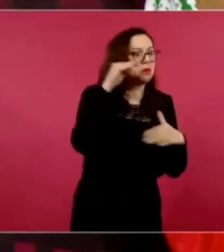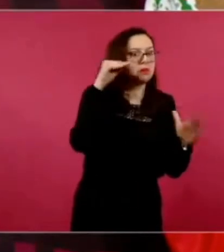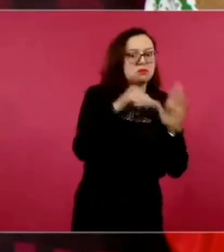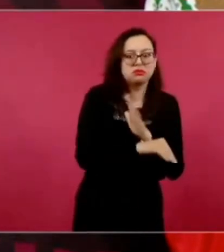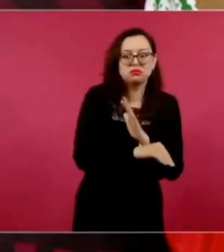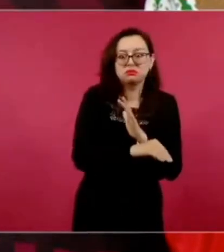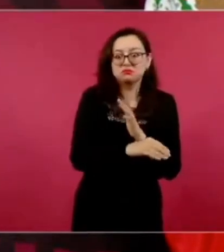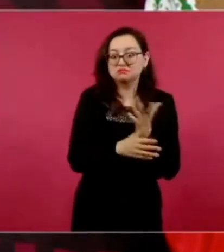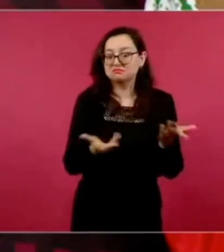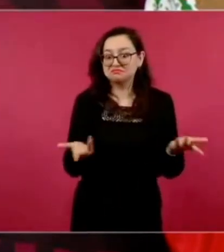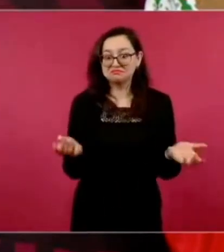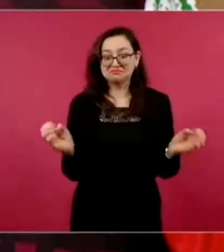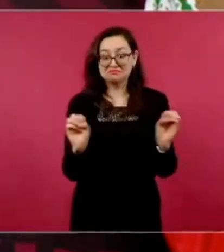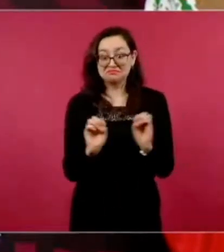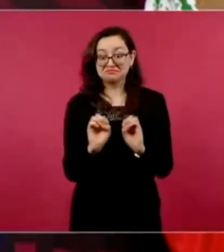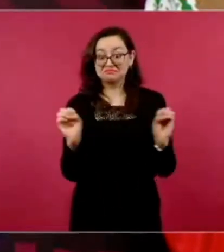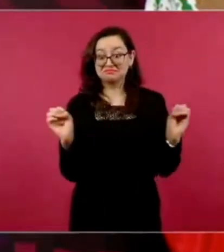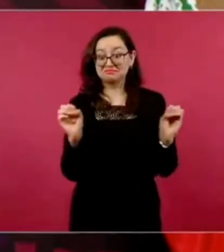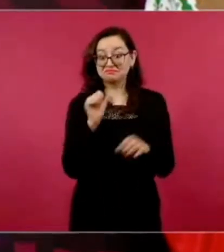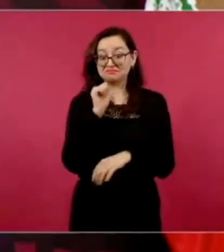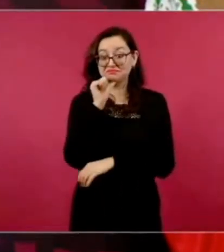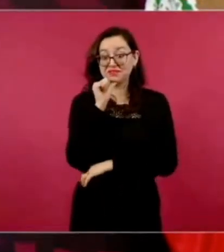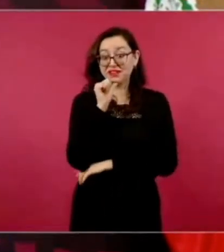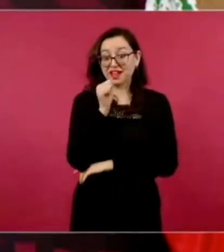Porque muchas veces